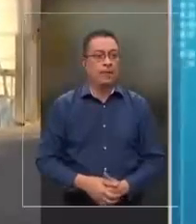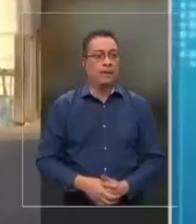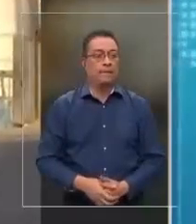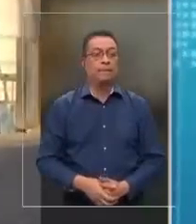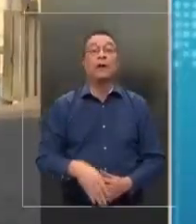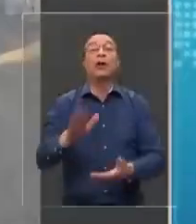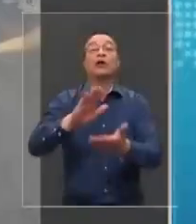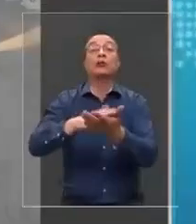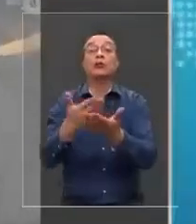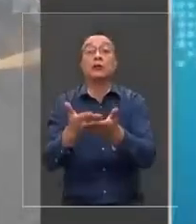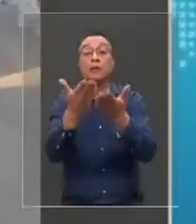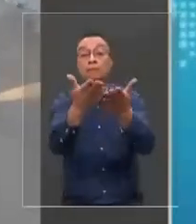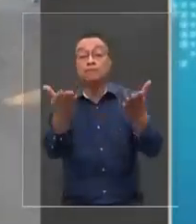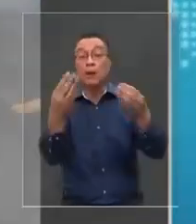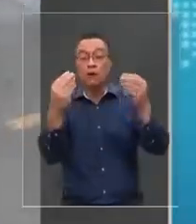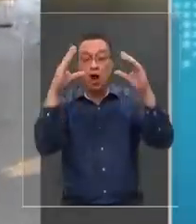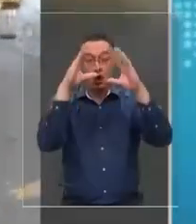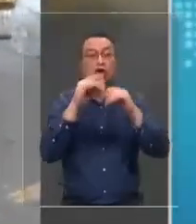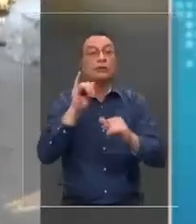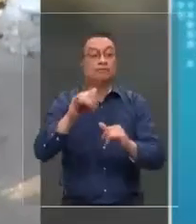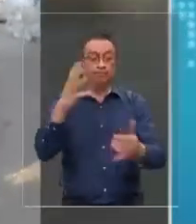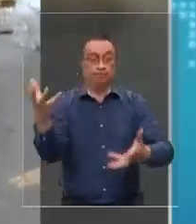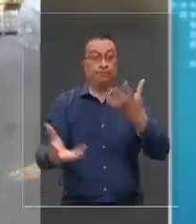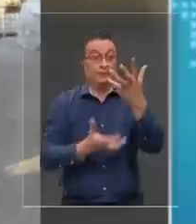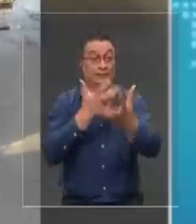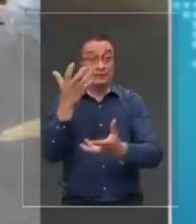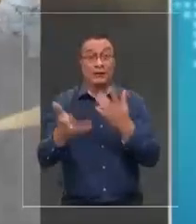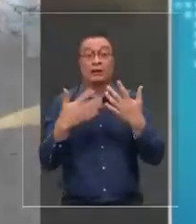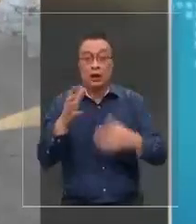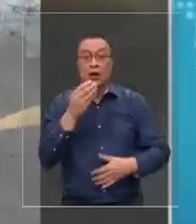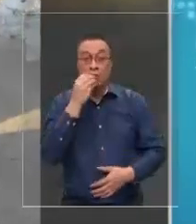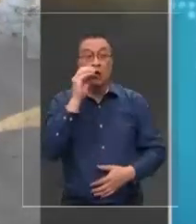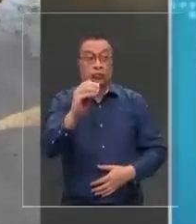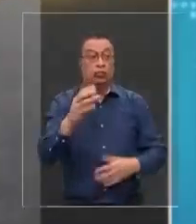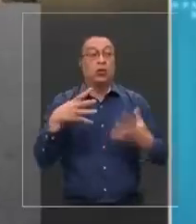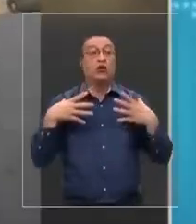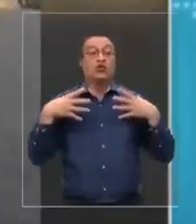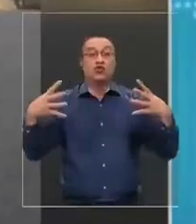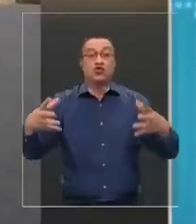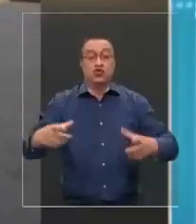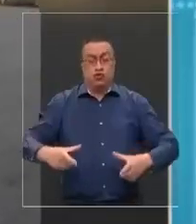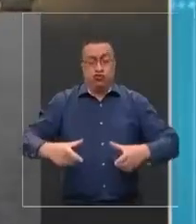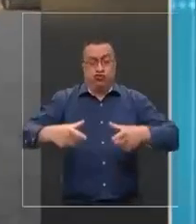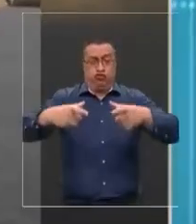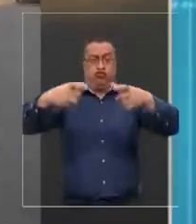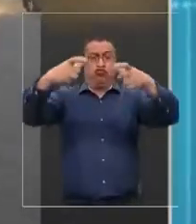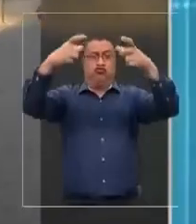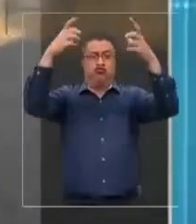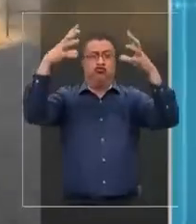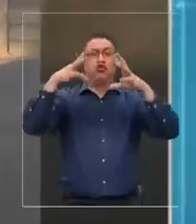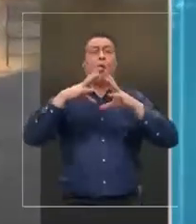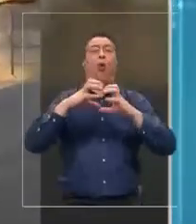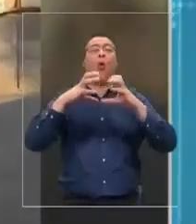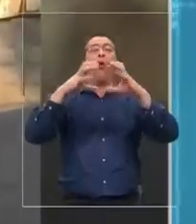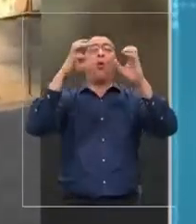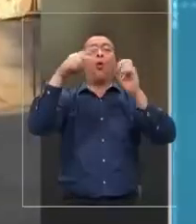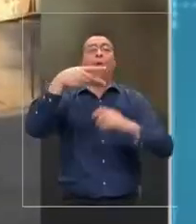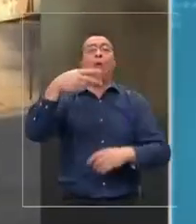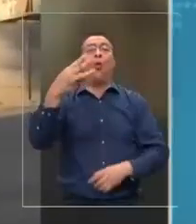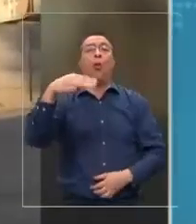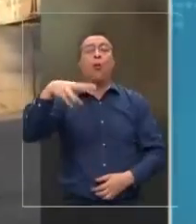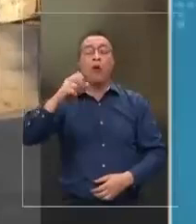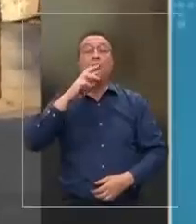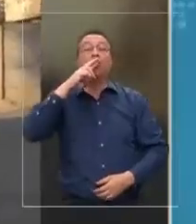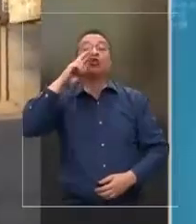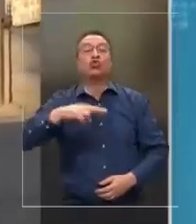¿Qué tal, Humberto? Mónica, muy buenas noches. Es un incendio que, como ya lo adelantaban ustedes, una gran columna de humo que se ha visto por diferentes comunas en el sector